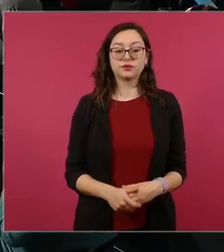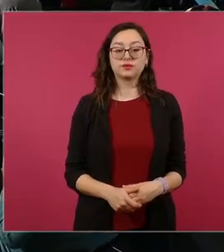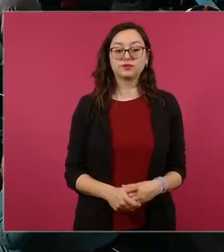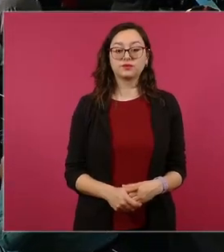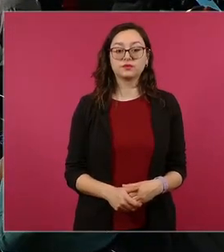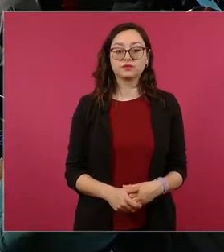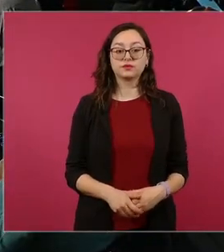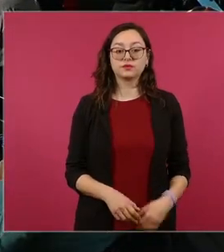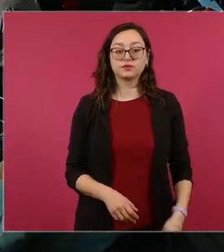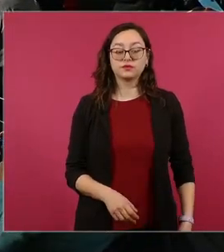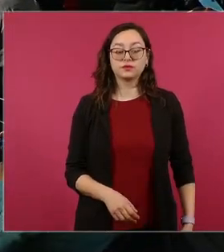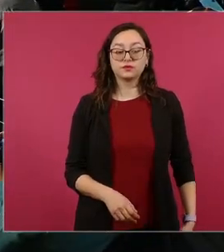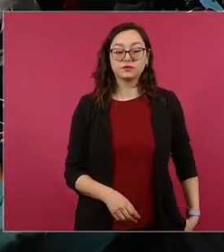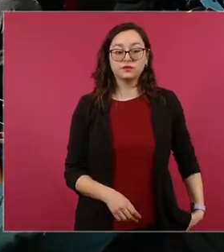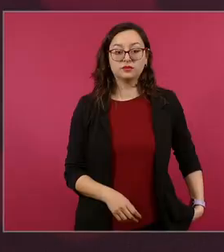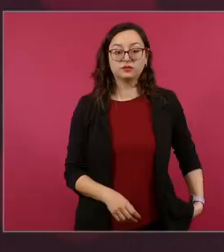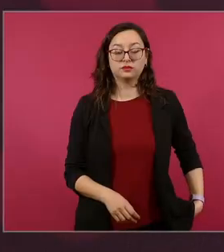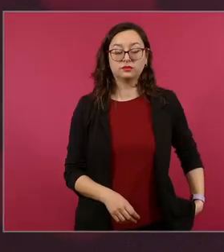Ya